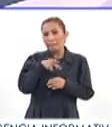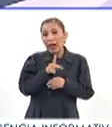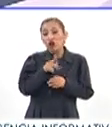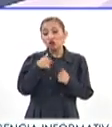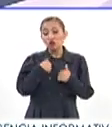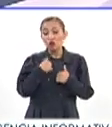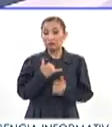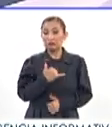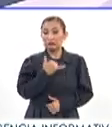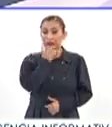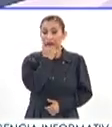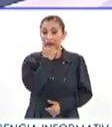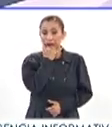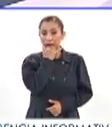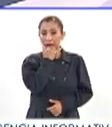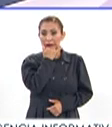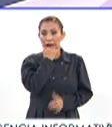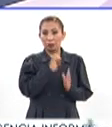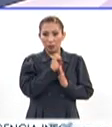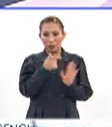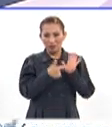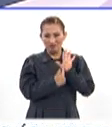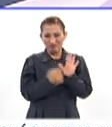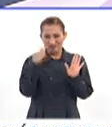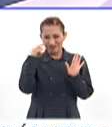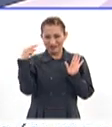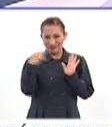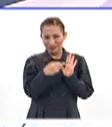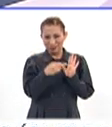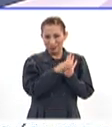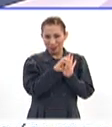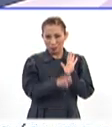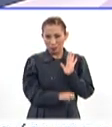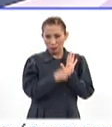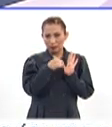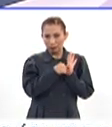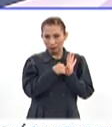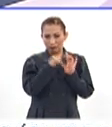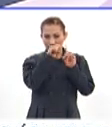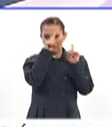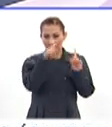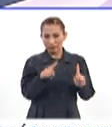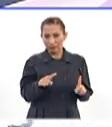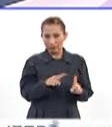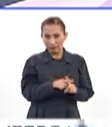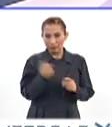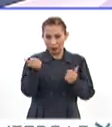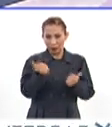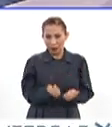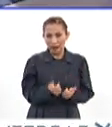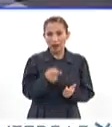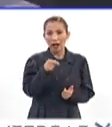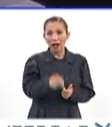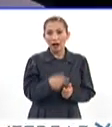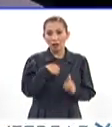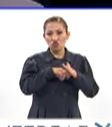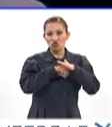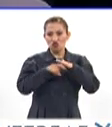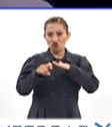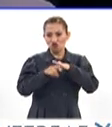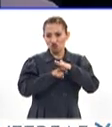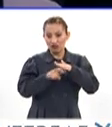un motivo u otro. Por ejemplo, si mostramos esta boleta, que ustedes lo trajeron, por supuesto,